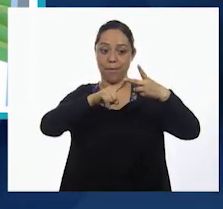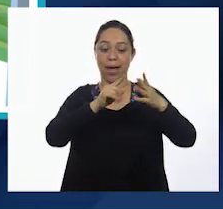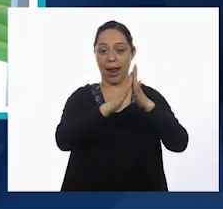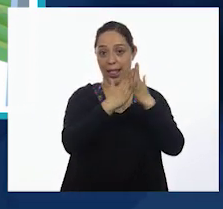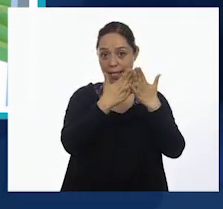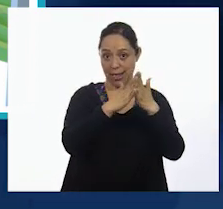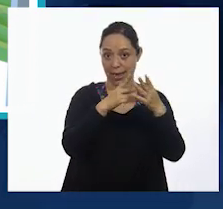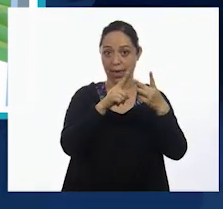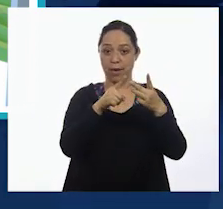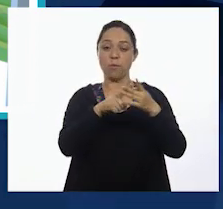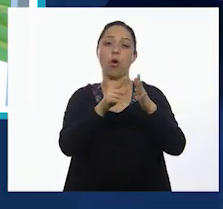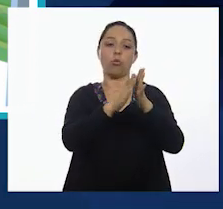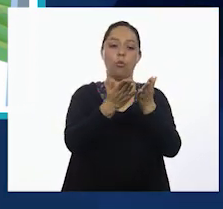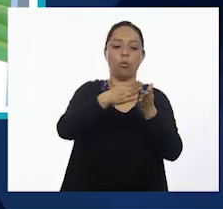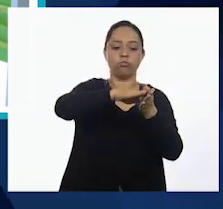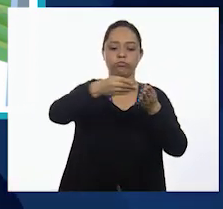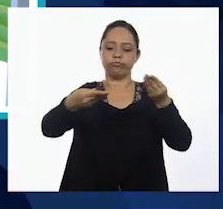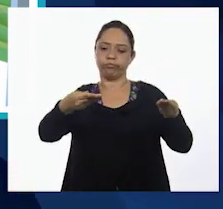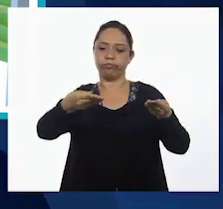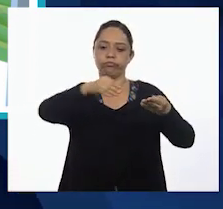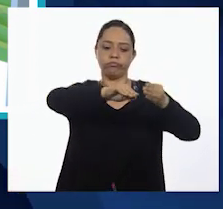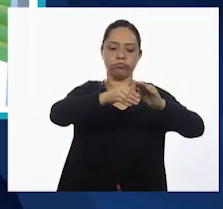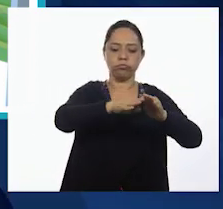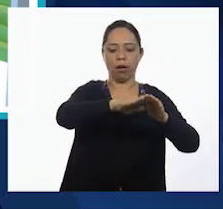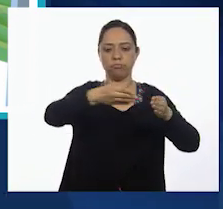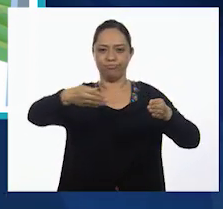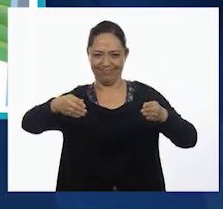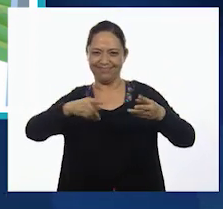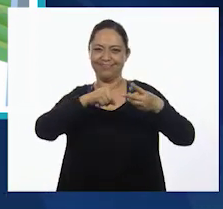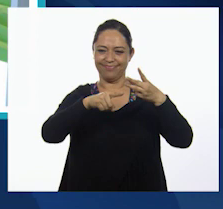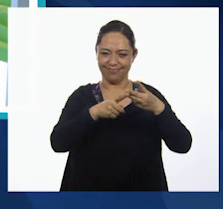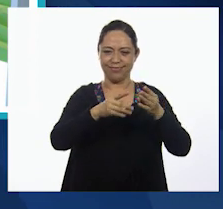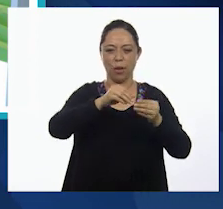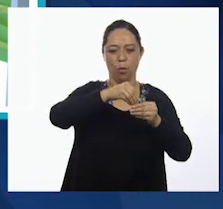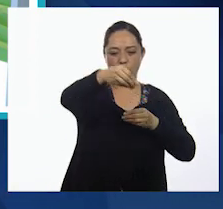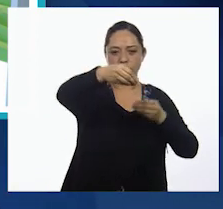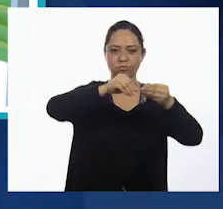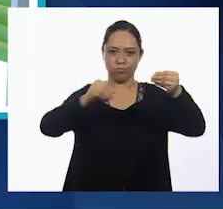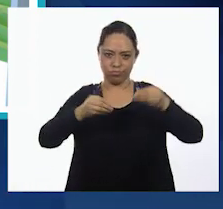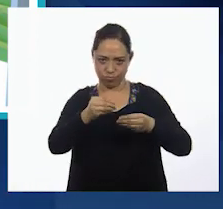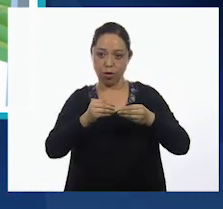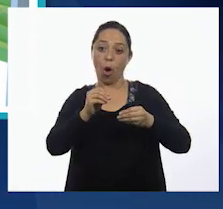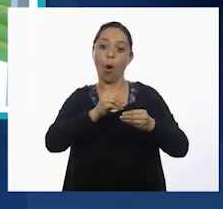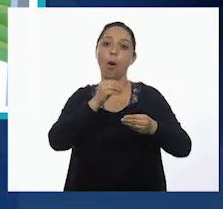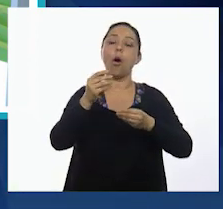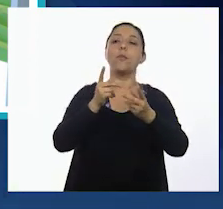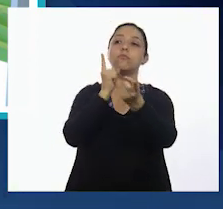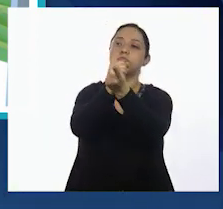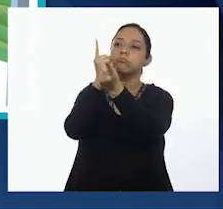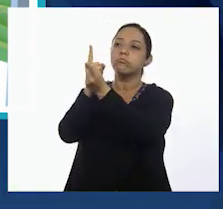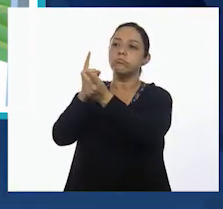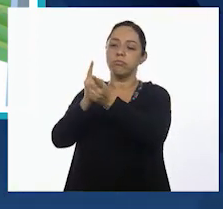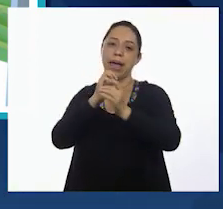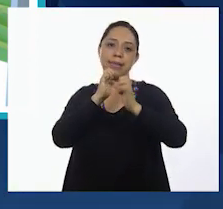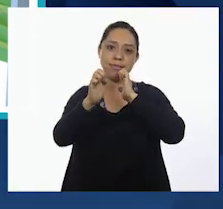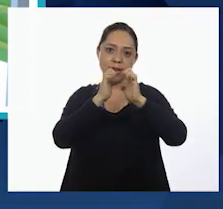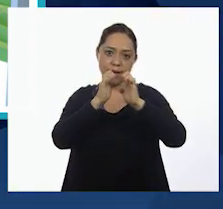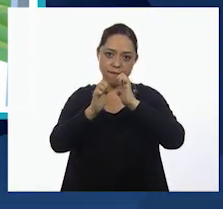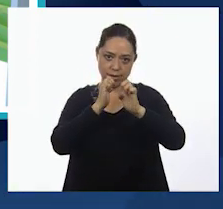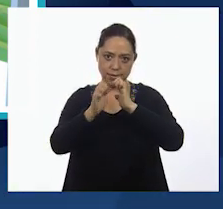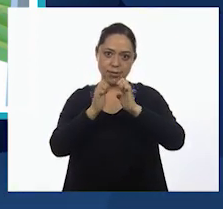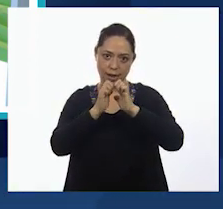revistas, folletos o trípticos. En testimonios orales pues lo tenemos por medio de entrevistas a personas que conozcan la historia de la localidad